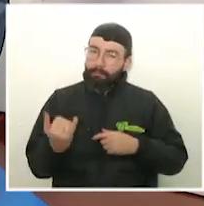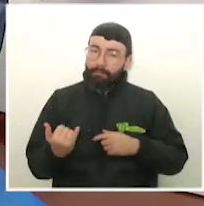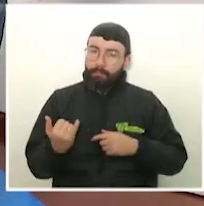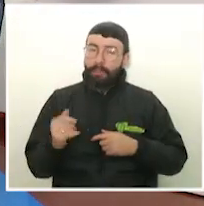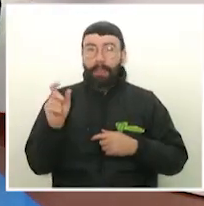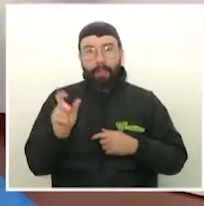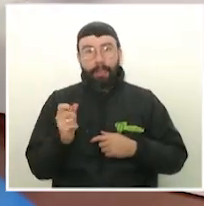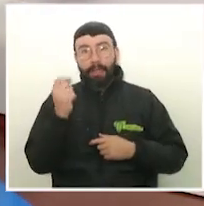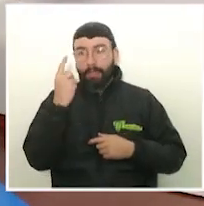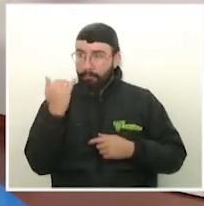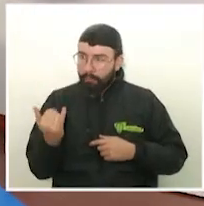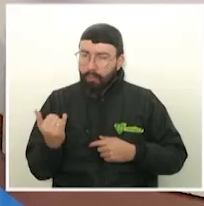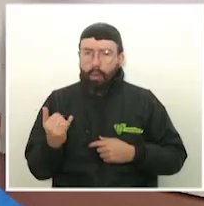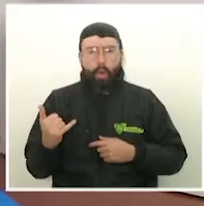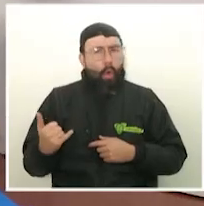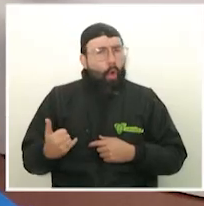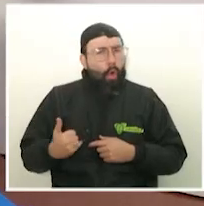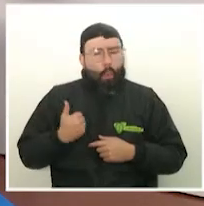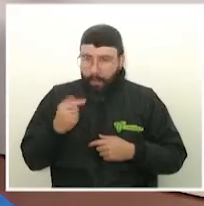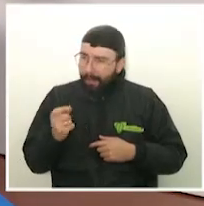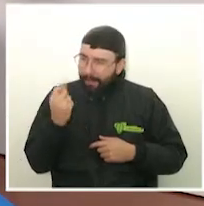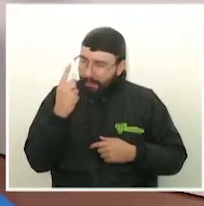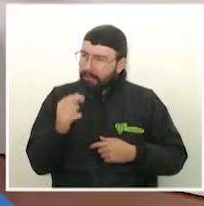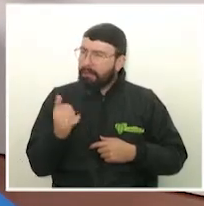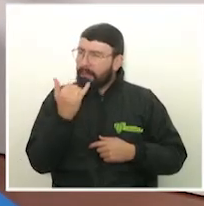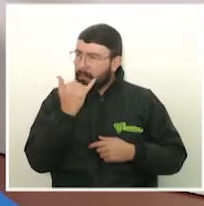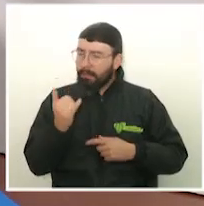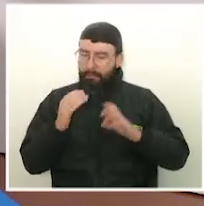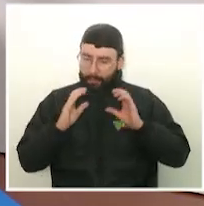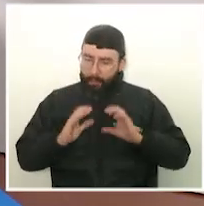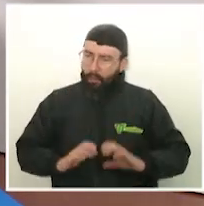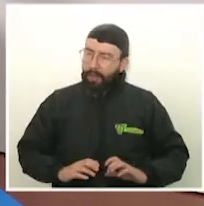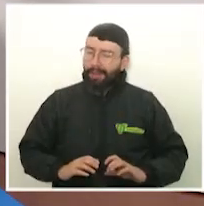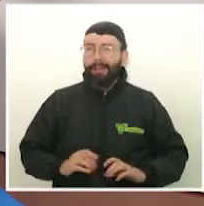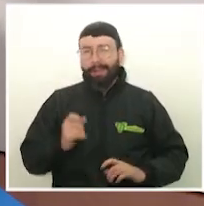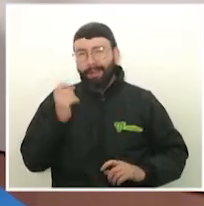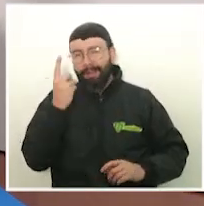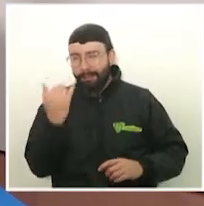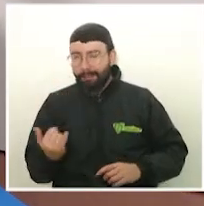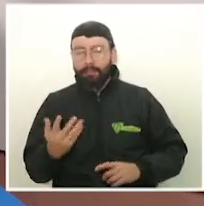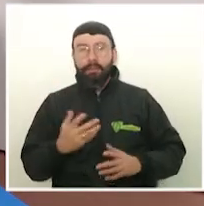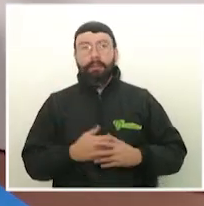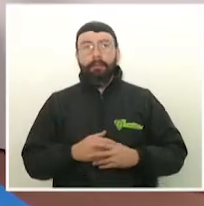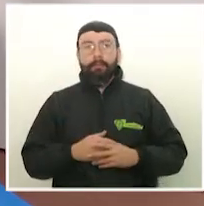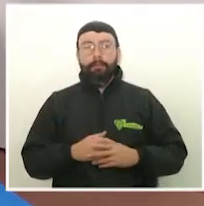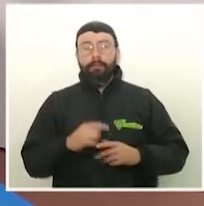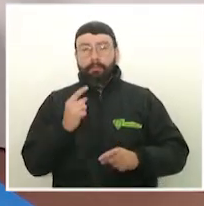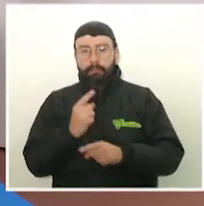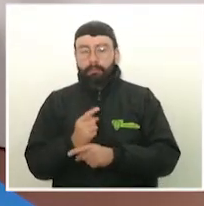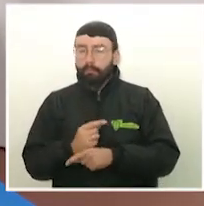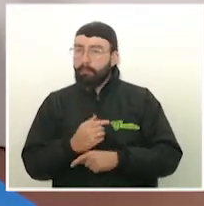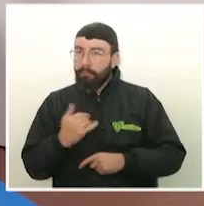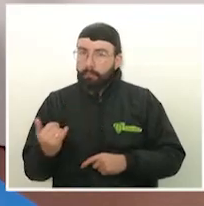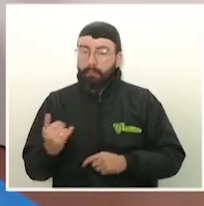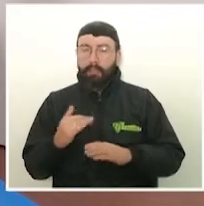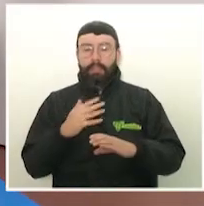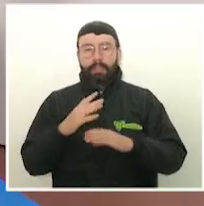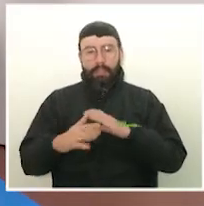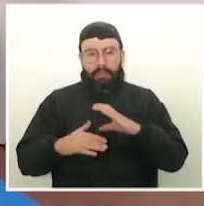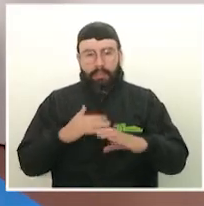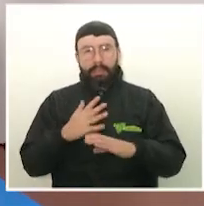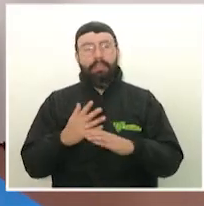entienda a tan corta edad lo que está pasando con el medio ambiente, de recoger, de reciclar, de